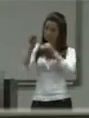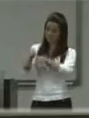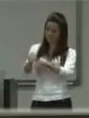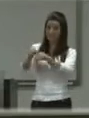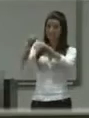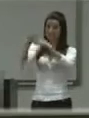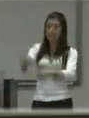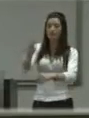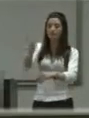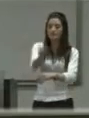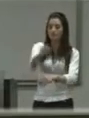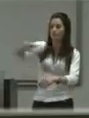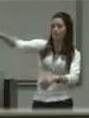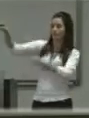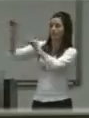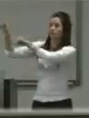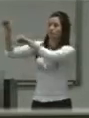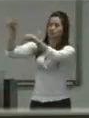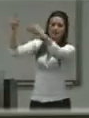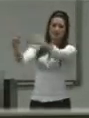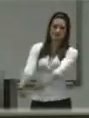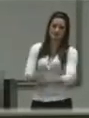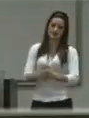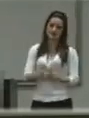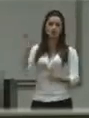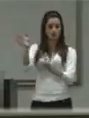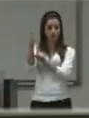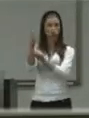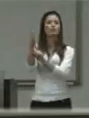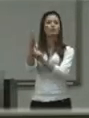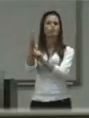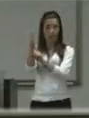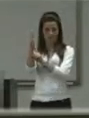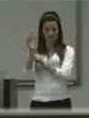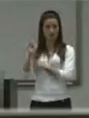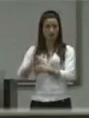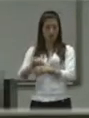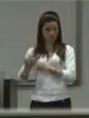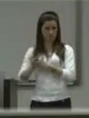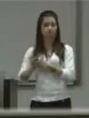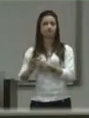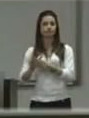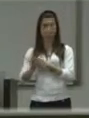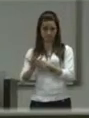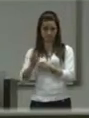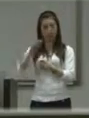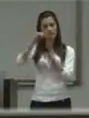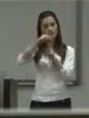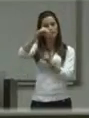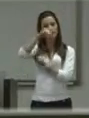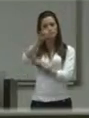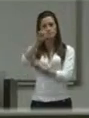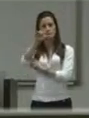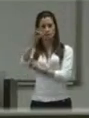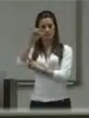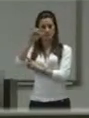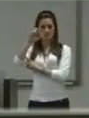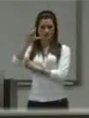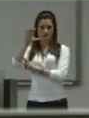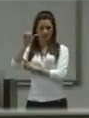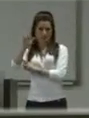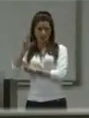por muchísimos años para educar jóvenes en salud sexual y reproductiva Entonces los multiplicadores son jóvenes pero después